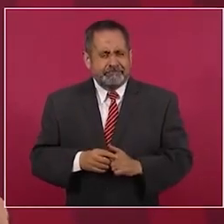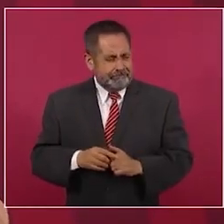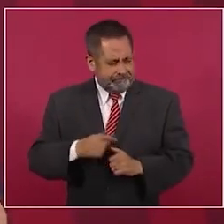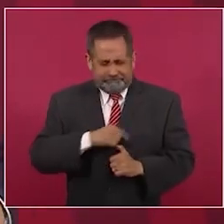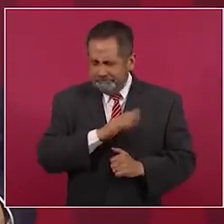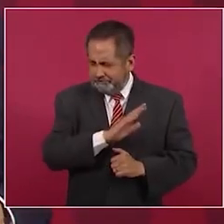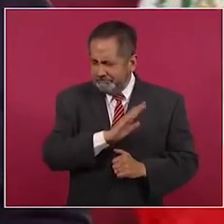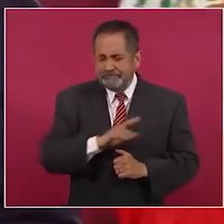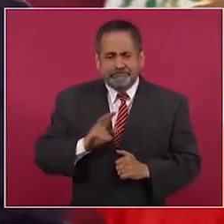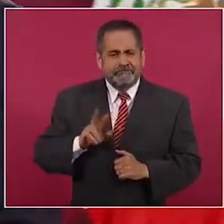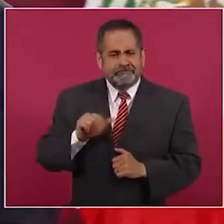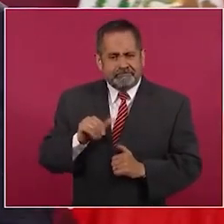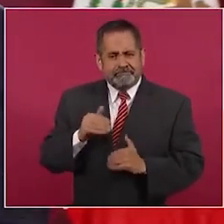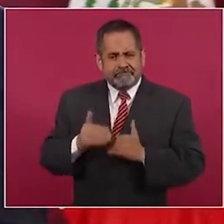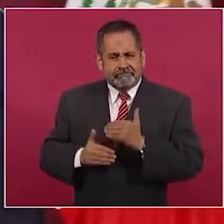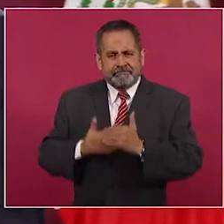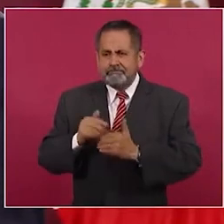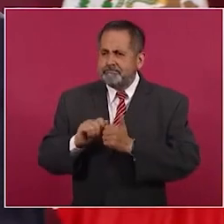a ir